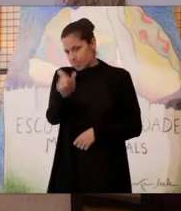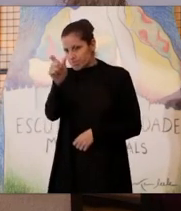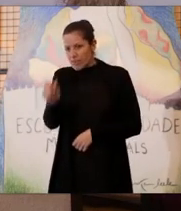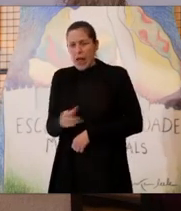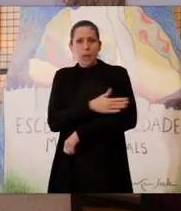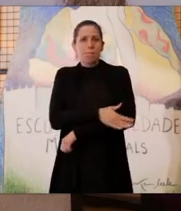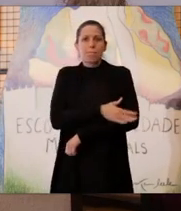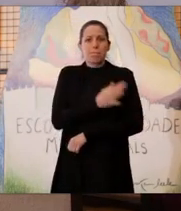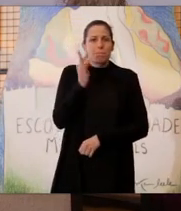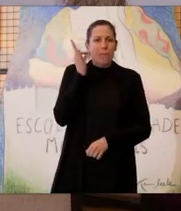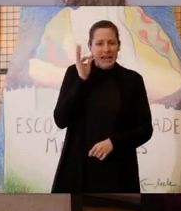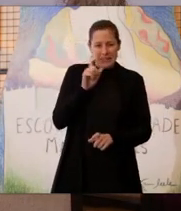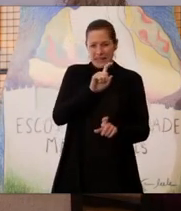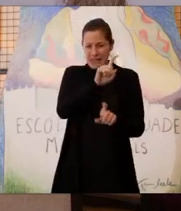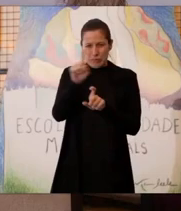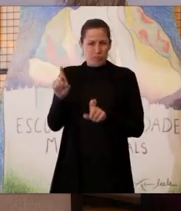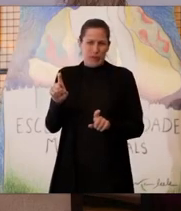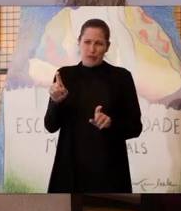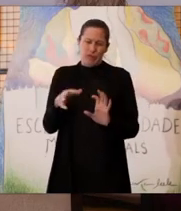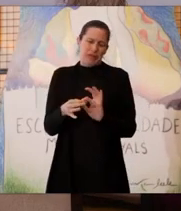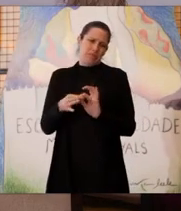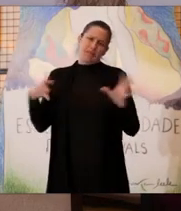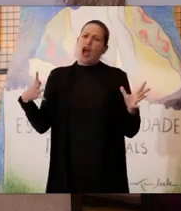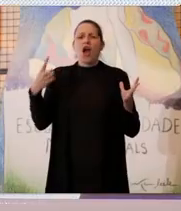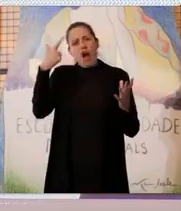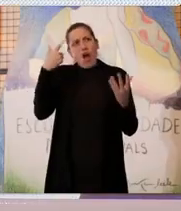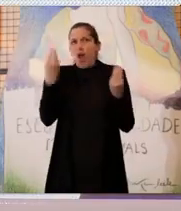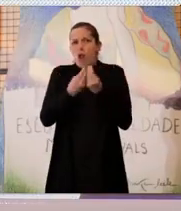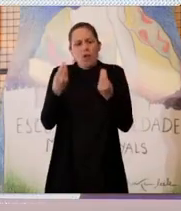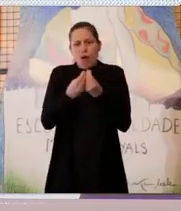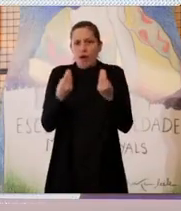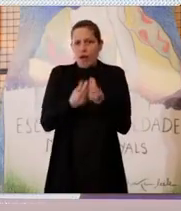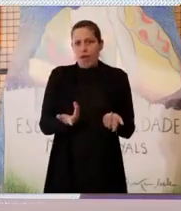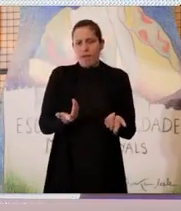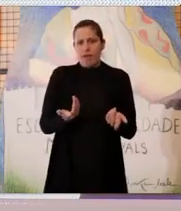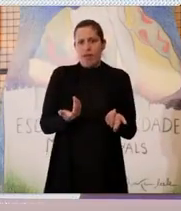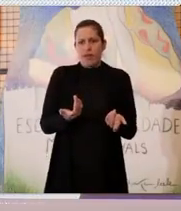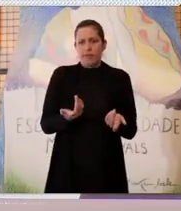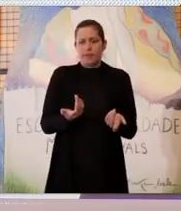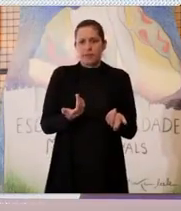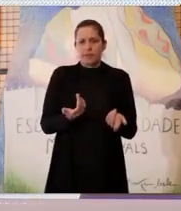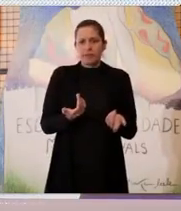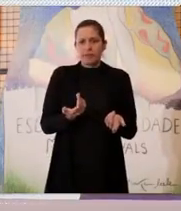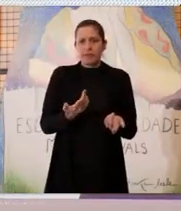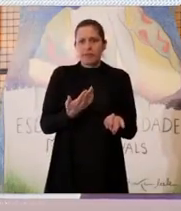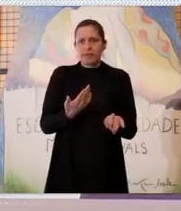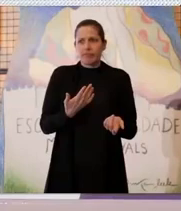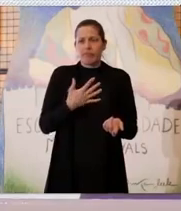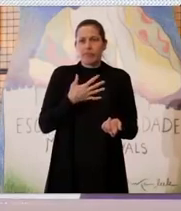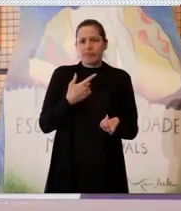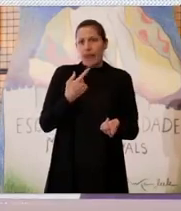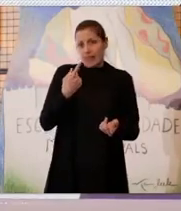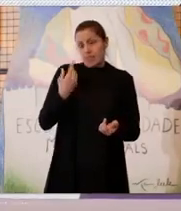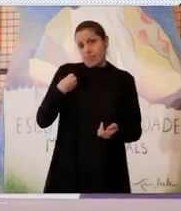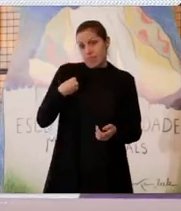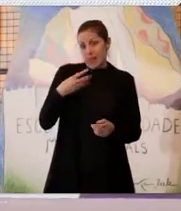desoladora a estas alturas O sea que falta completa de legitimidad de poder y de autoridad o sea podemos estar aquí hablando pero eso pasó el